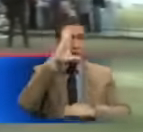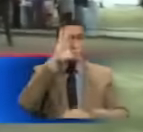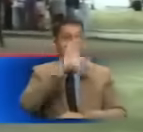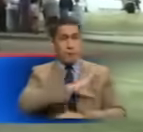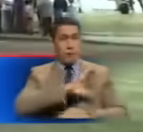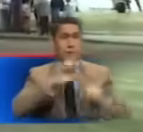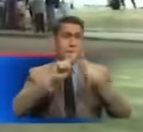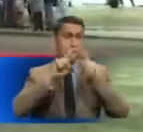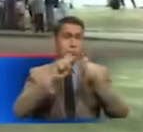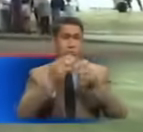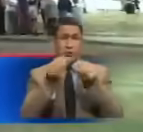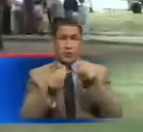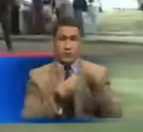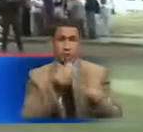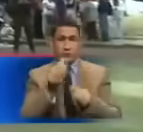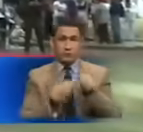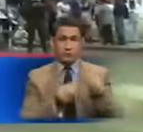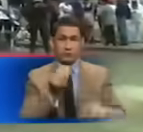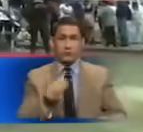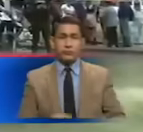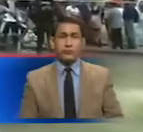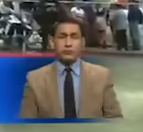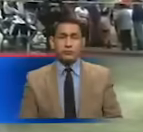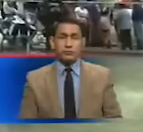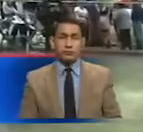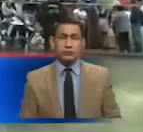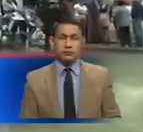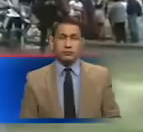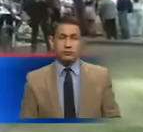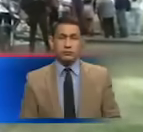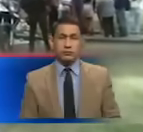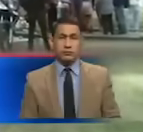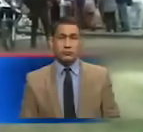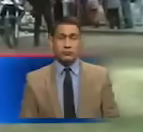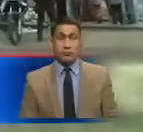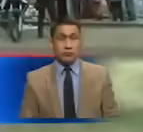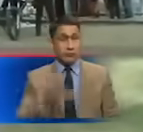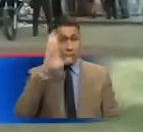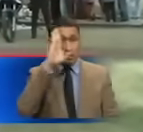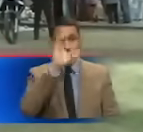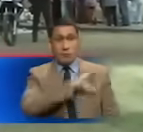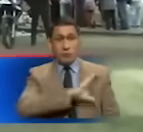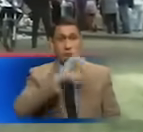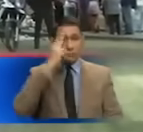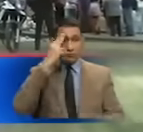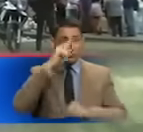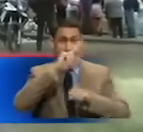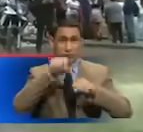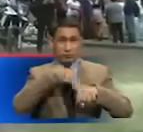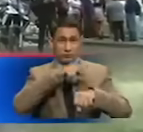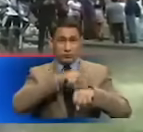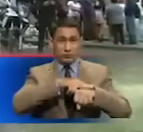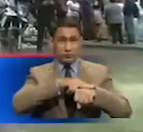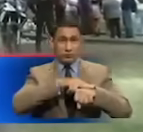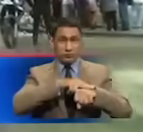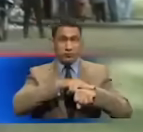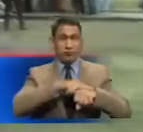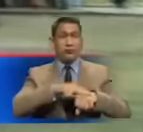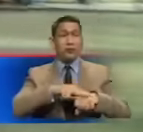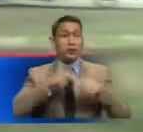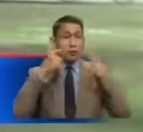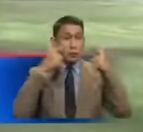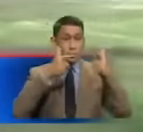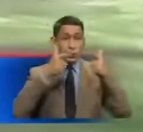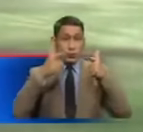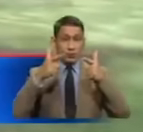fue el procedimiento de la Policía Nacional? Bueno, el protocolo de seguridad que aplica la Policía Nacional en este caso es un cerco externo que permite